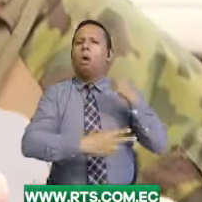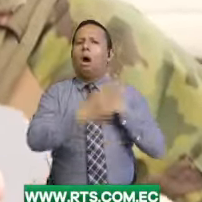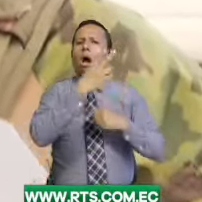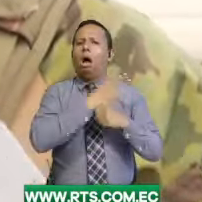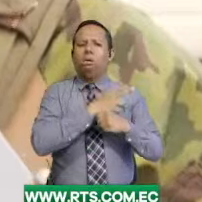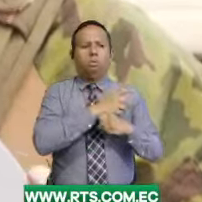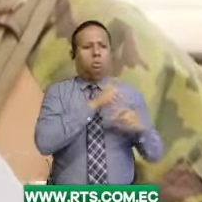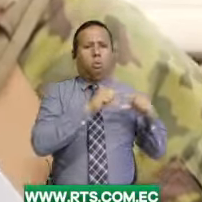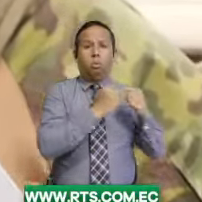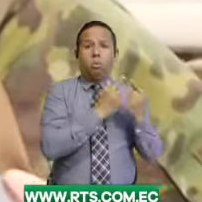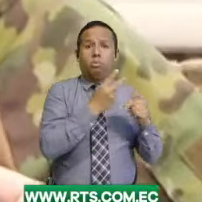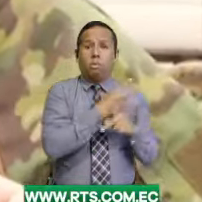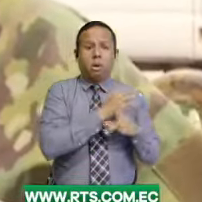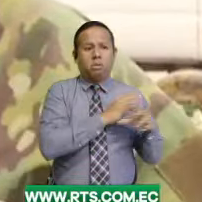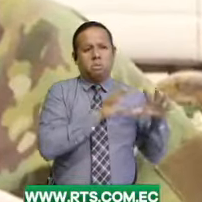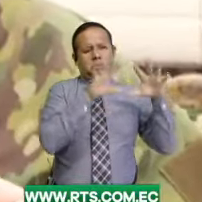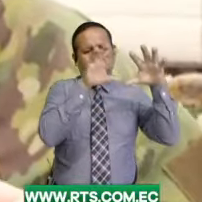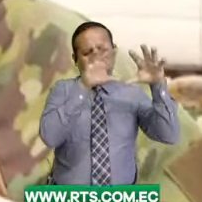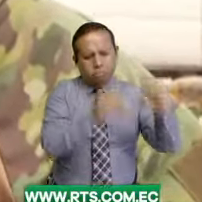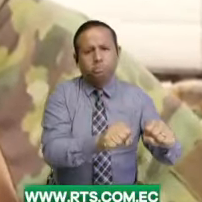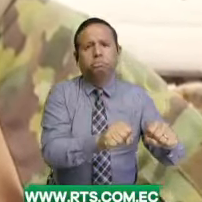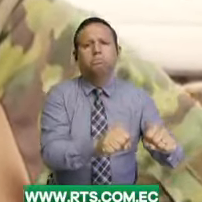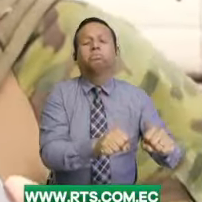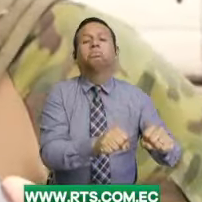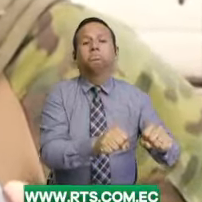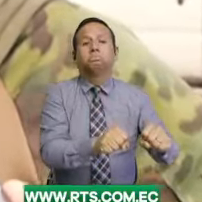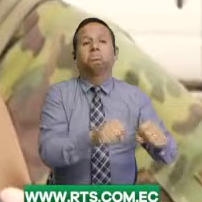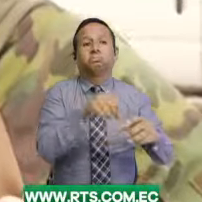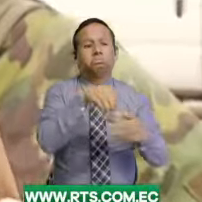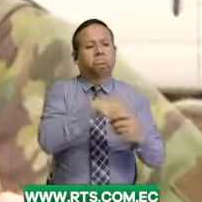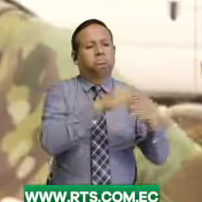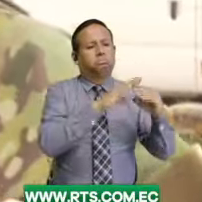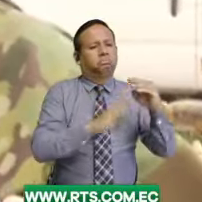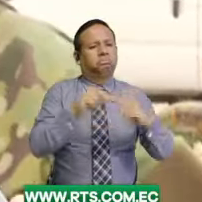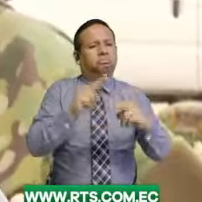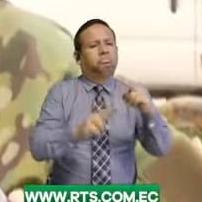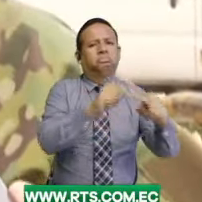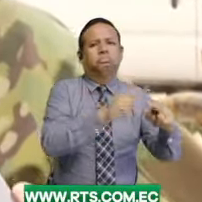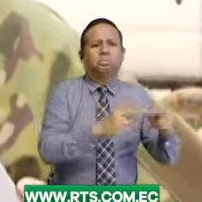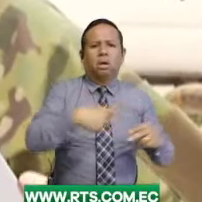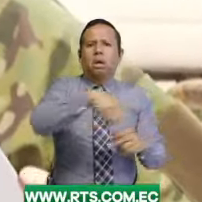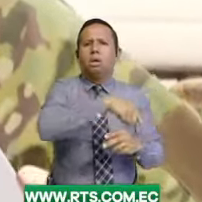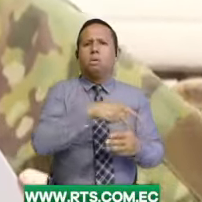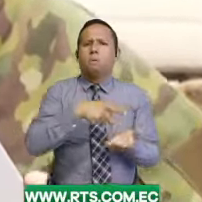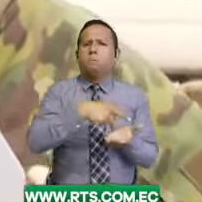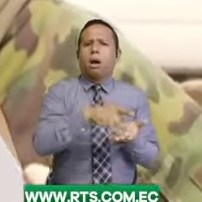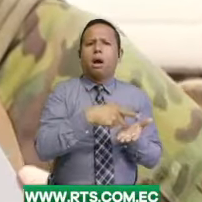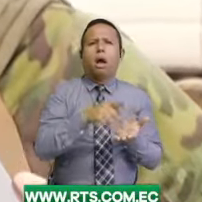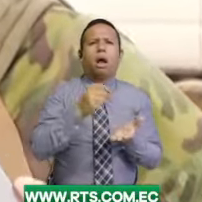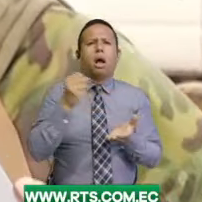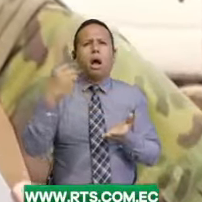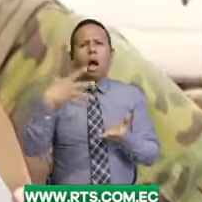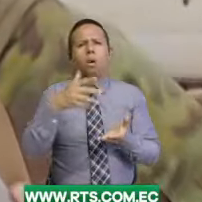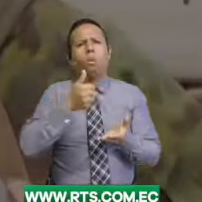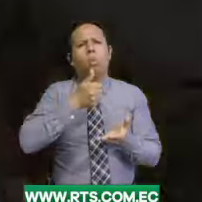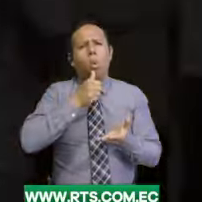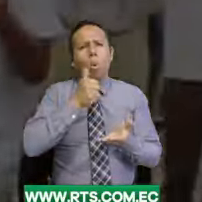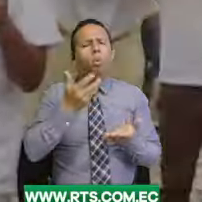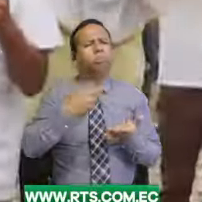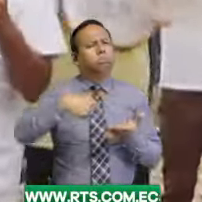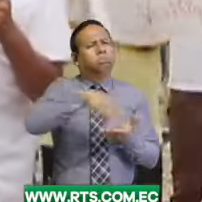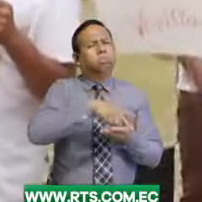un problema común aquí a finca Delia. Les cobran la luz, les cobran el agua, les cobran para vivir.